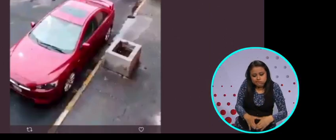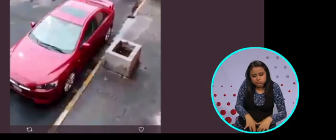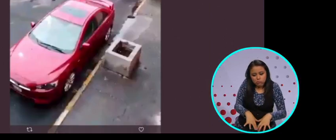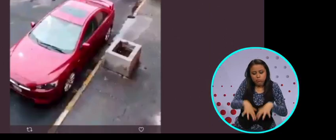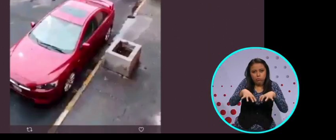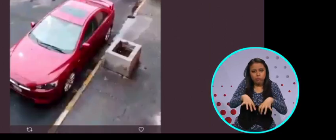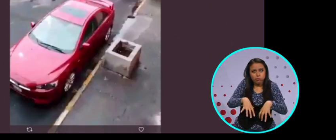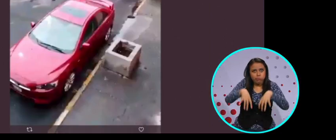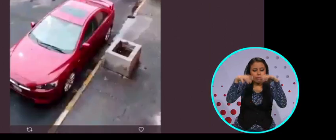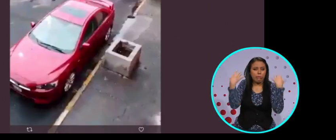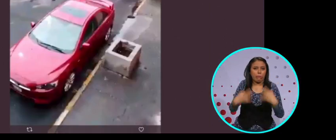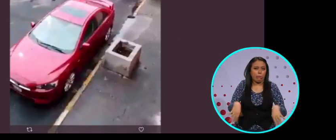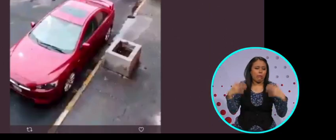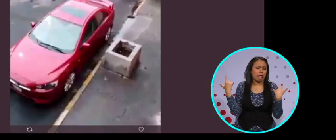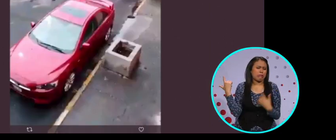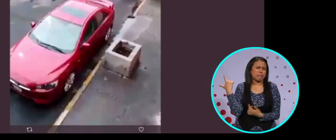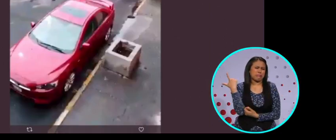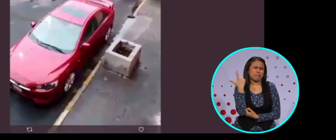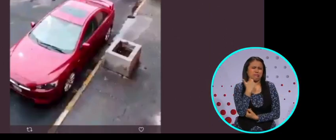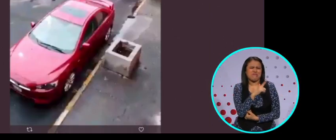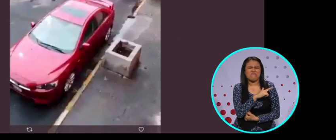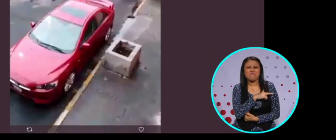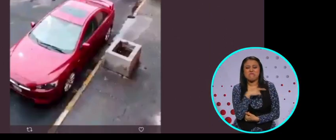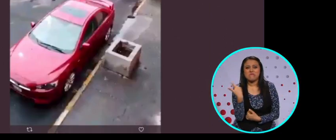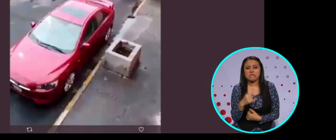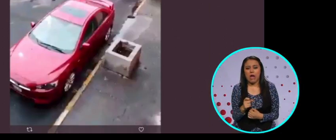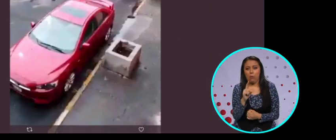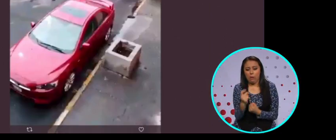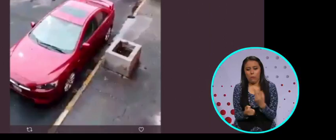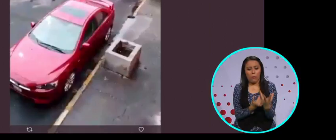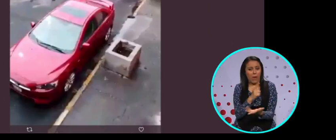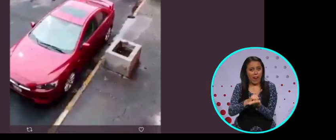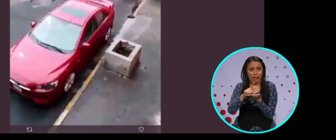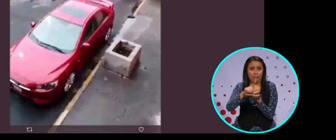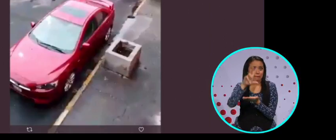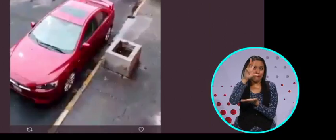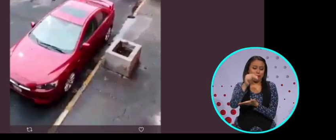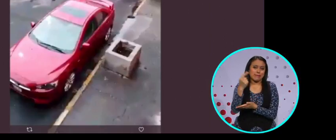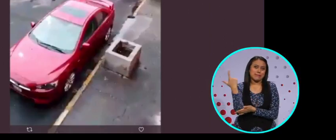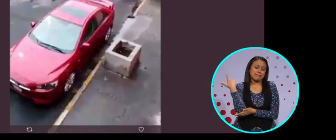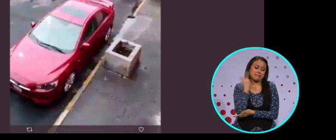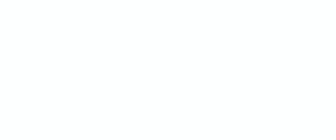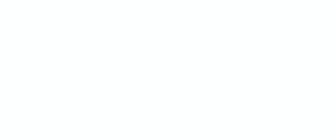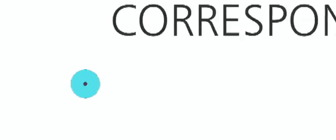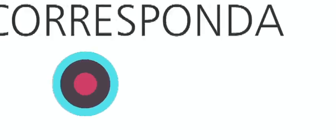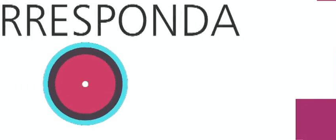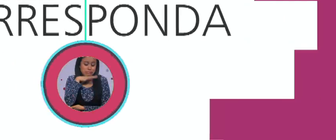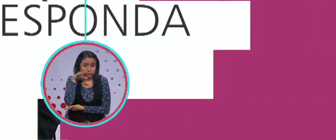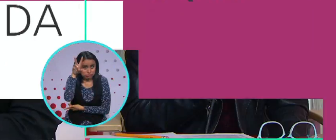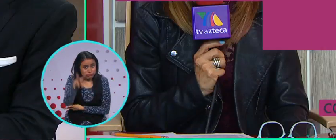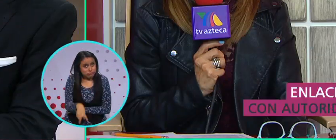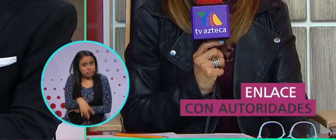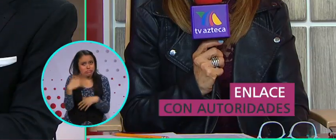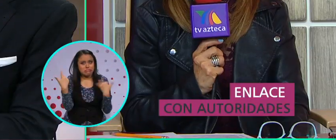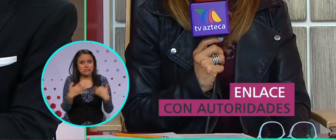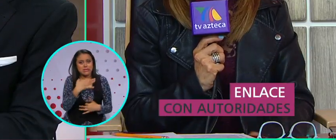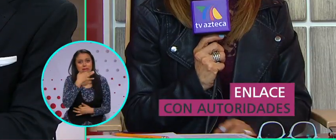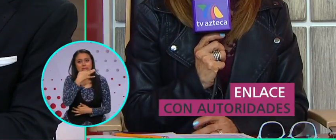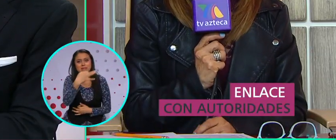viene cargada no de pensar que es agua pura que brota de un ojo de agua no no no no bueno